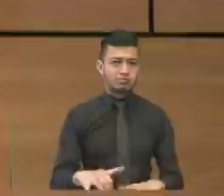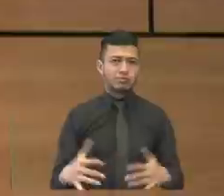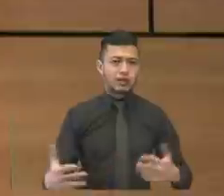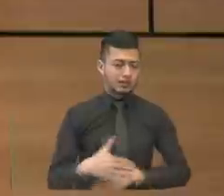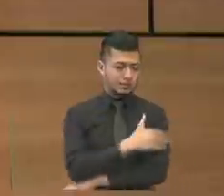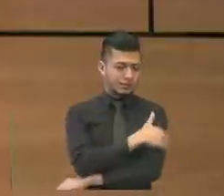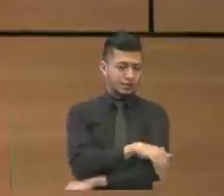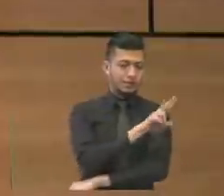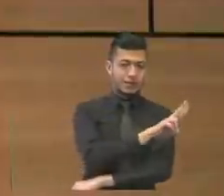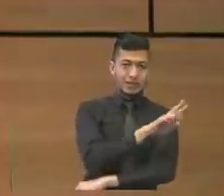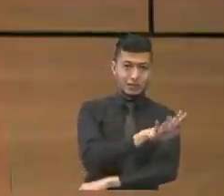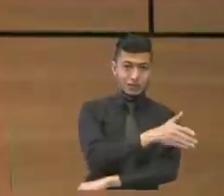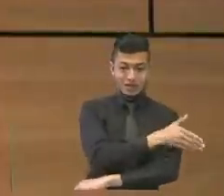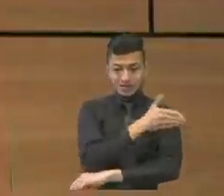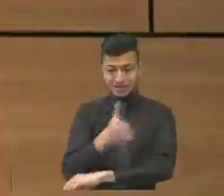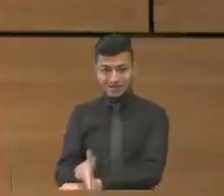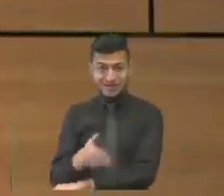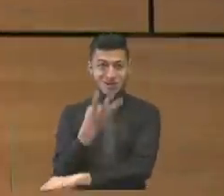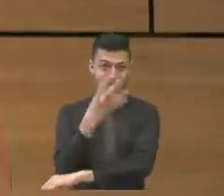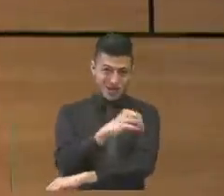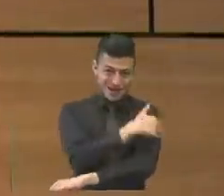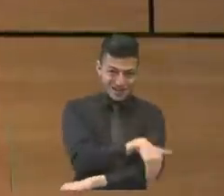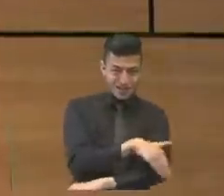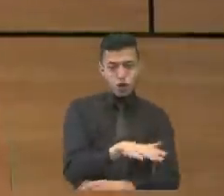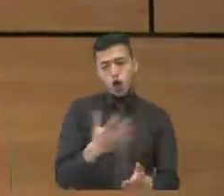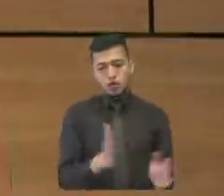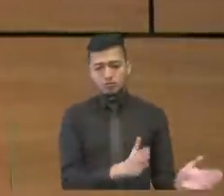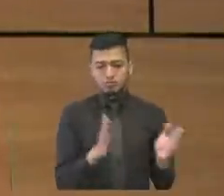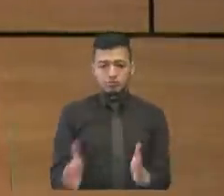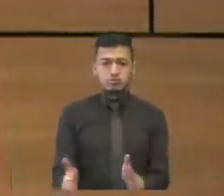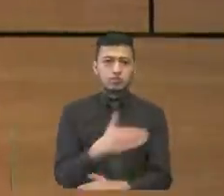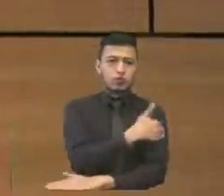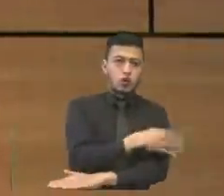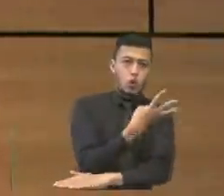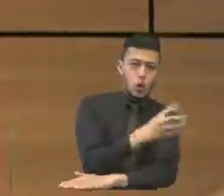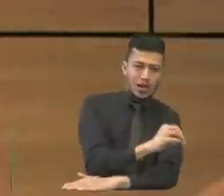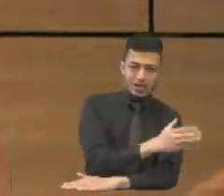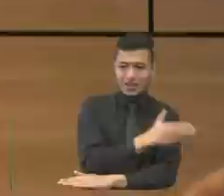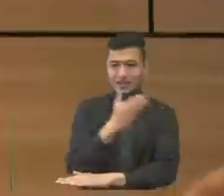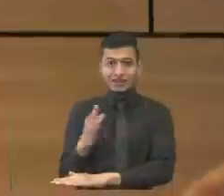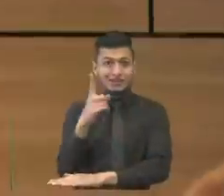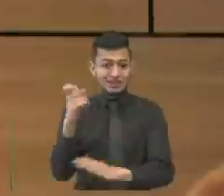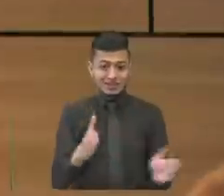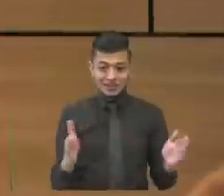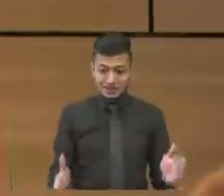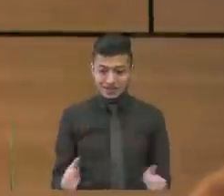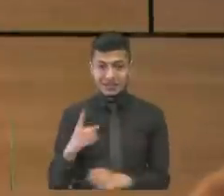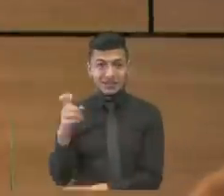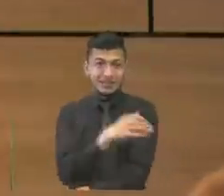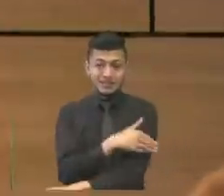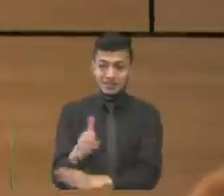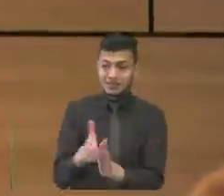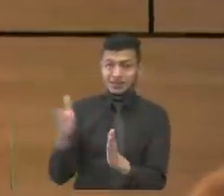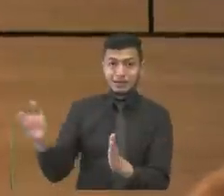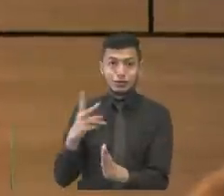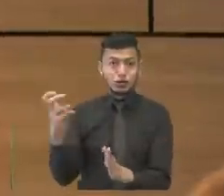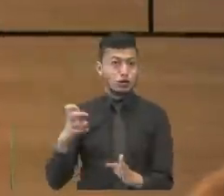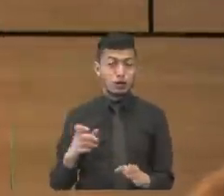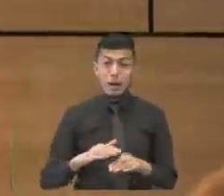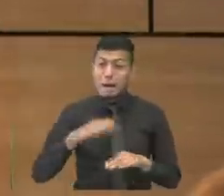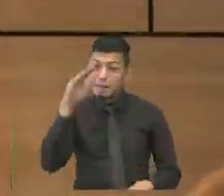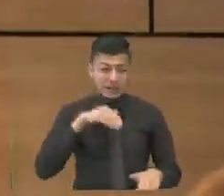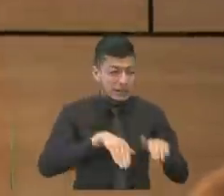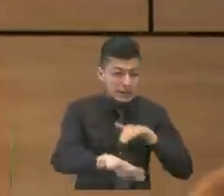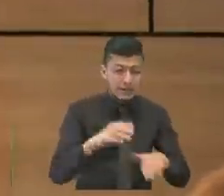la de la 40 a la 100 y la de la 100 a la 200, donde confluye el mayor número de viajes cortos y largos es en este corredor. Con